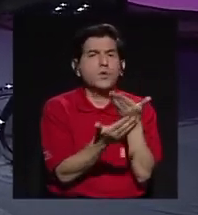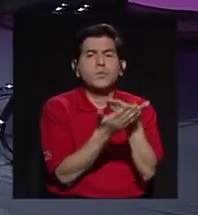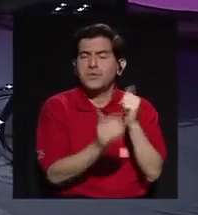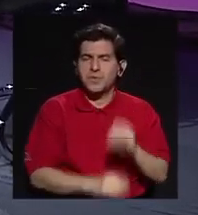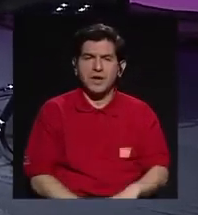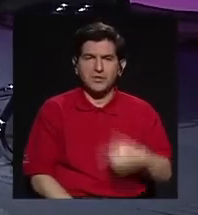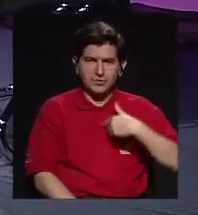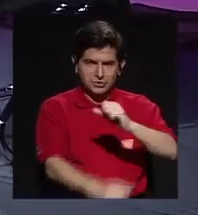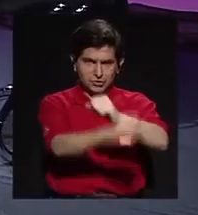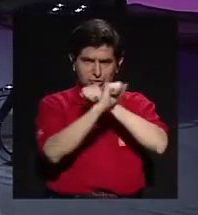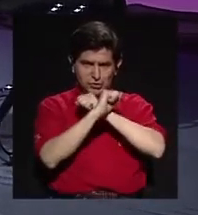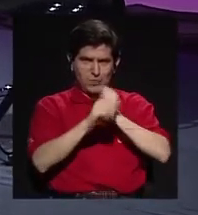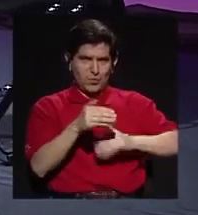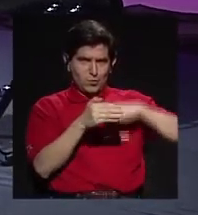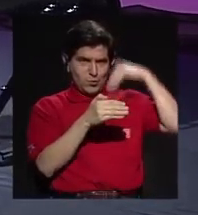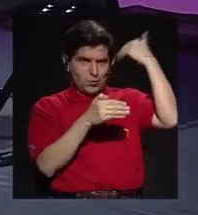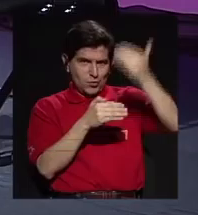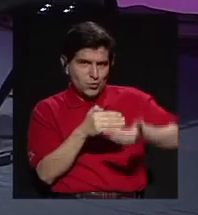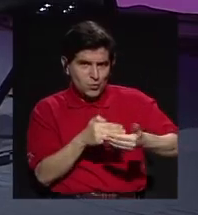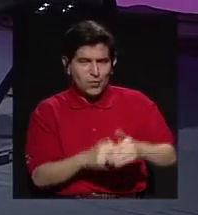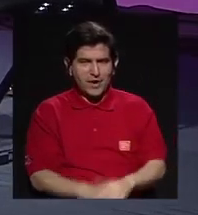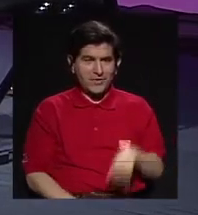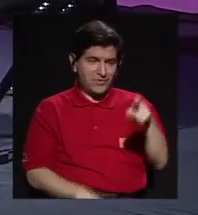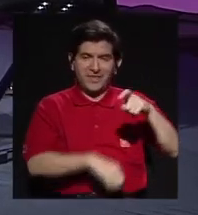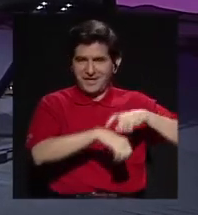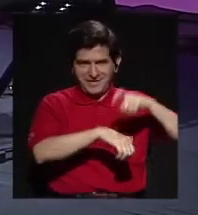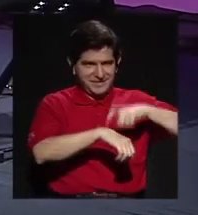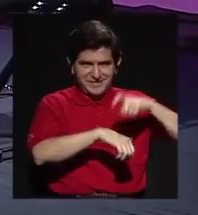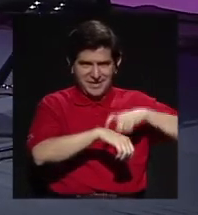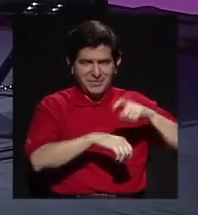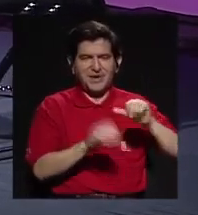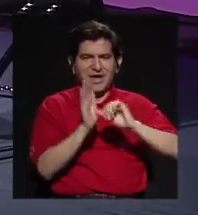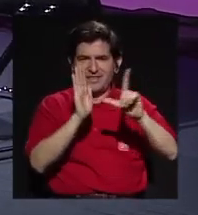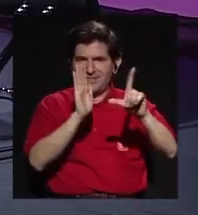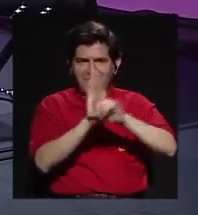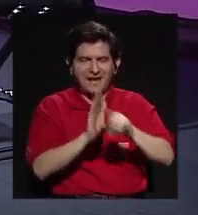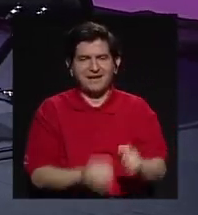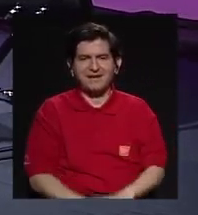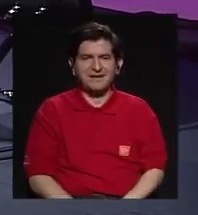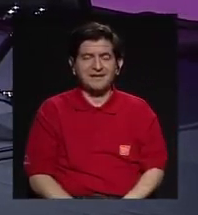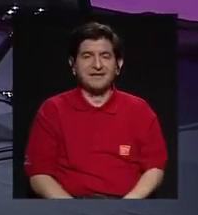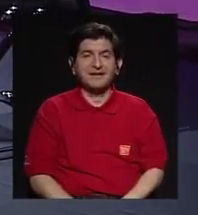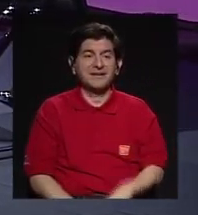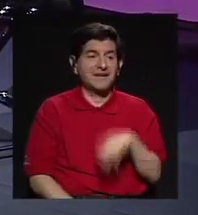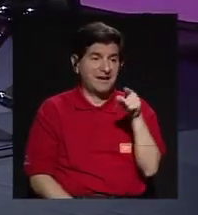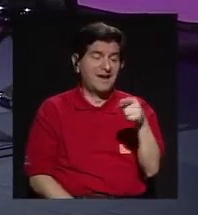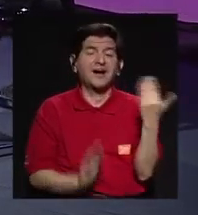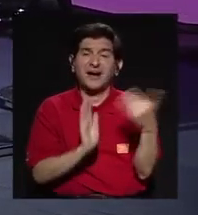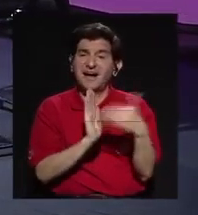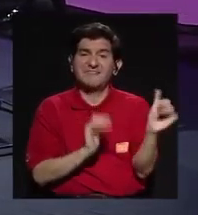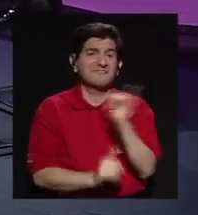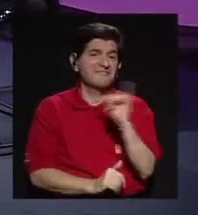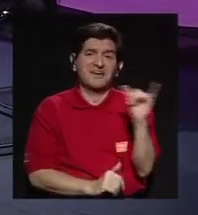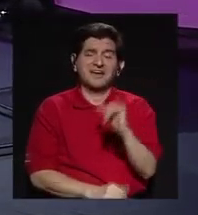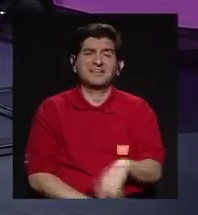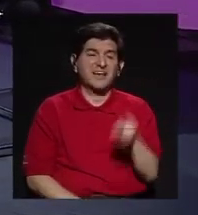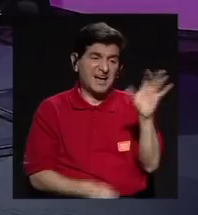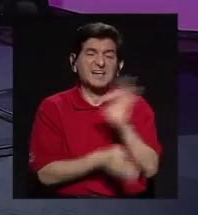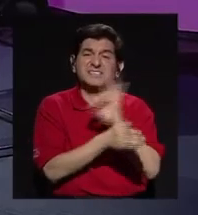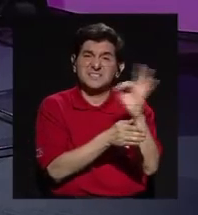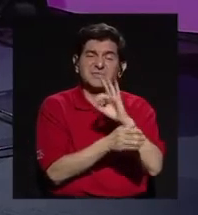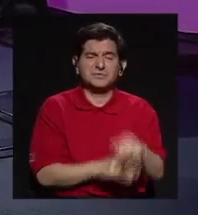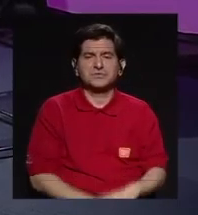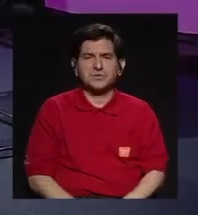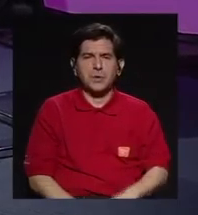Porque yo estoy segura que después de este periodo legislativo que van a pasar, le van a pasar la factura, porque así es como funciona, con